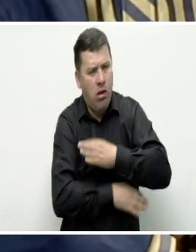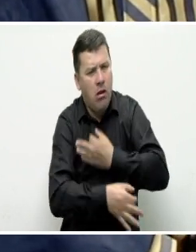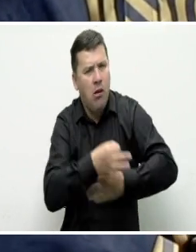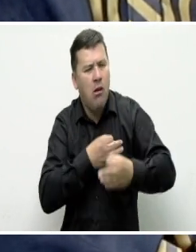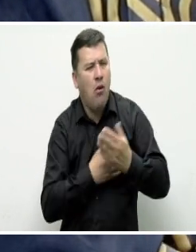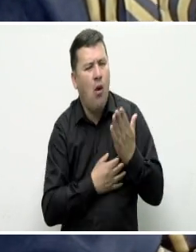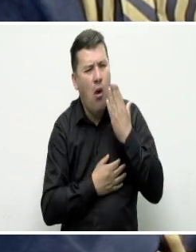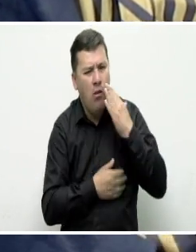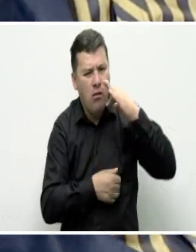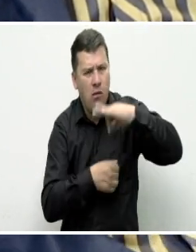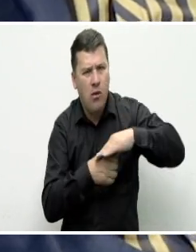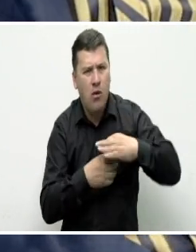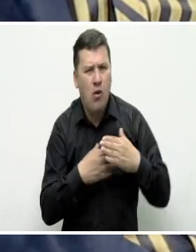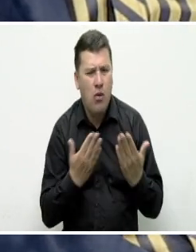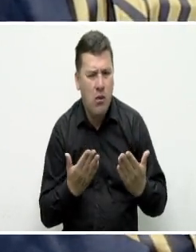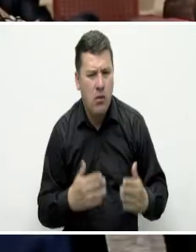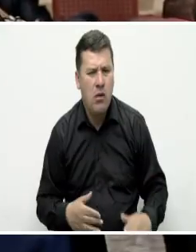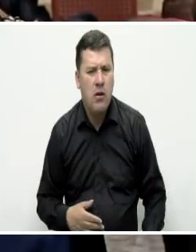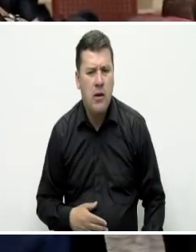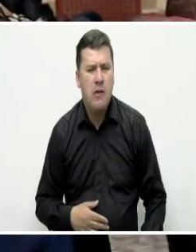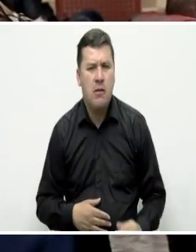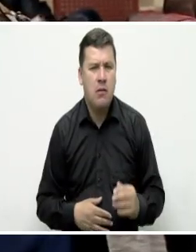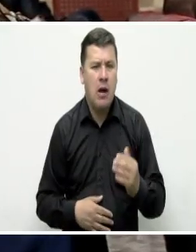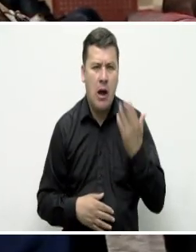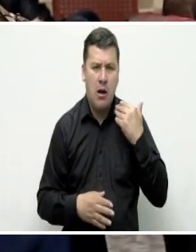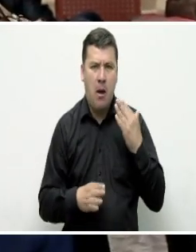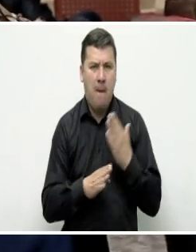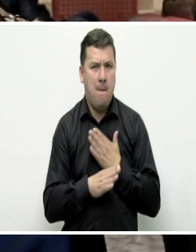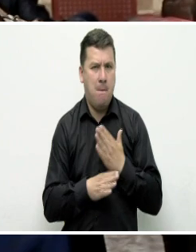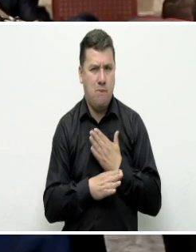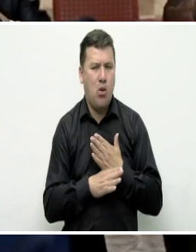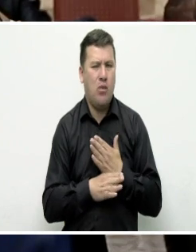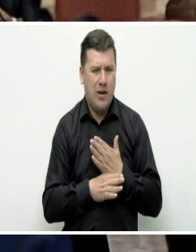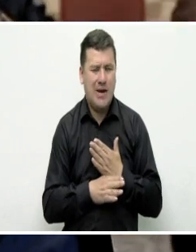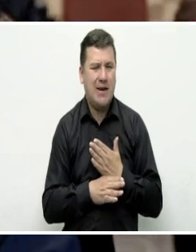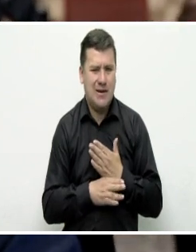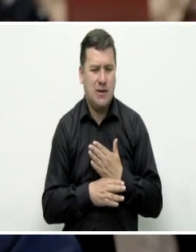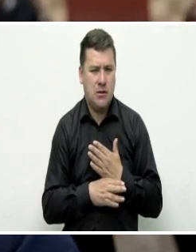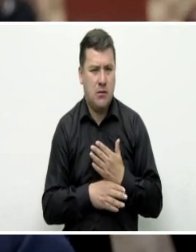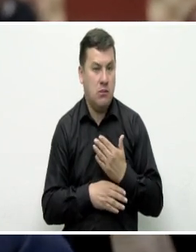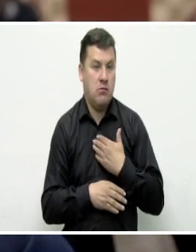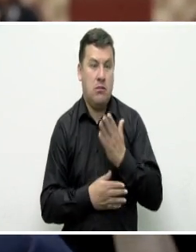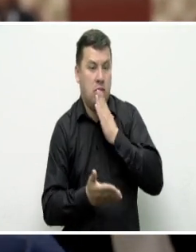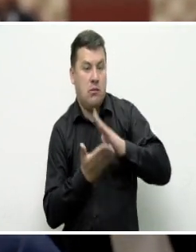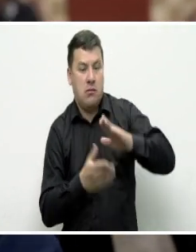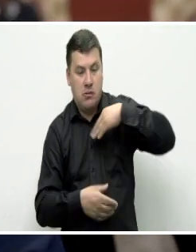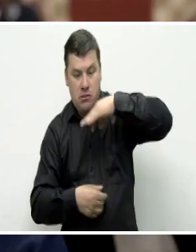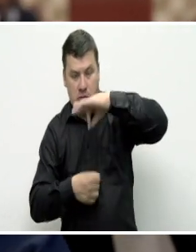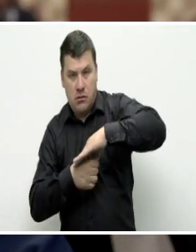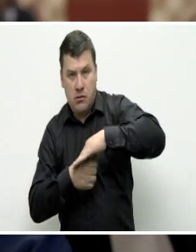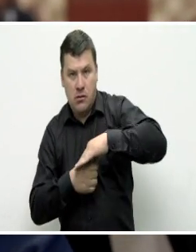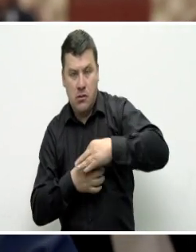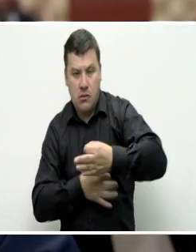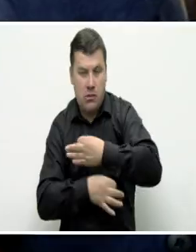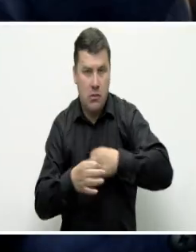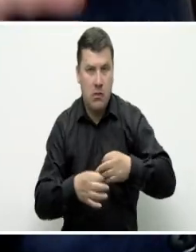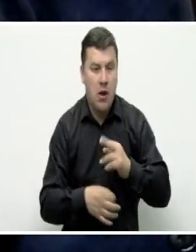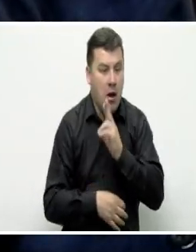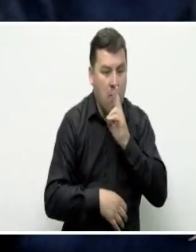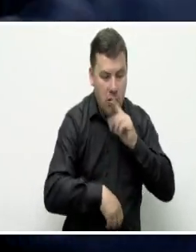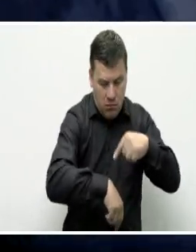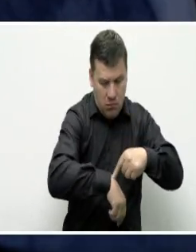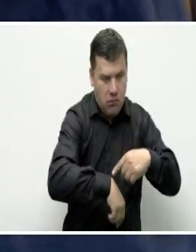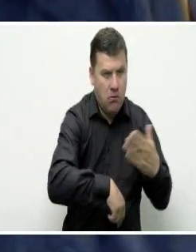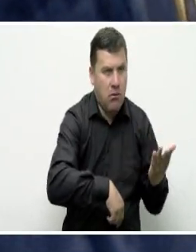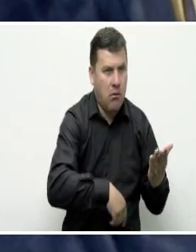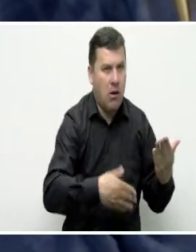debate electoral. Tuvimos muchos problemas en el sentido de que pues, ellos empezaron a turnarse para la hora del almuerzo, pero